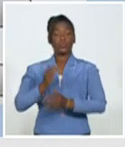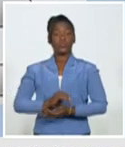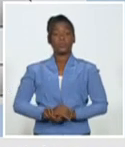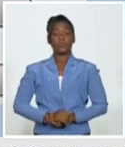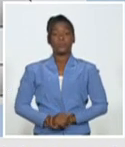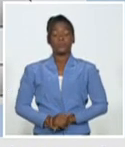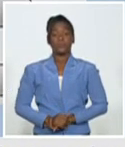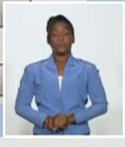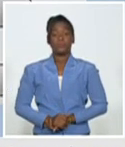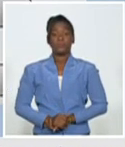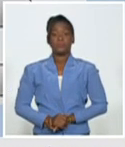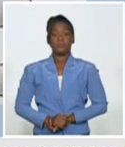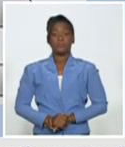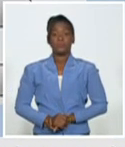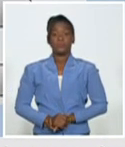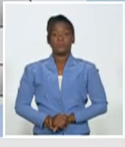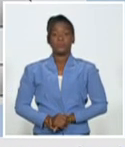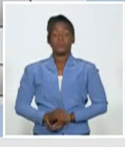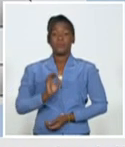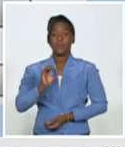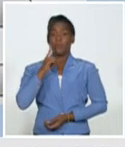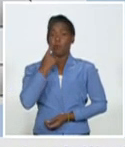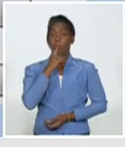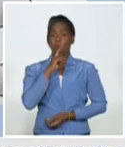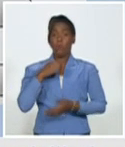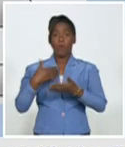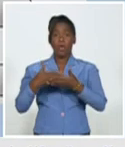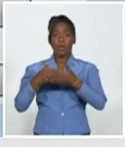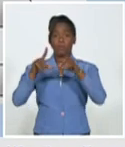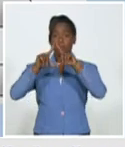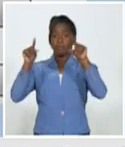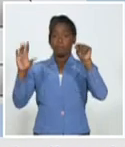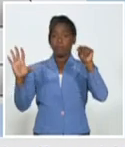positividad de las muestras analizadas de un